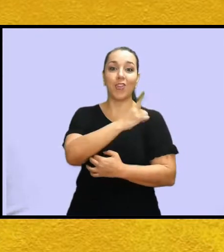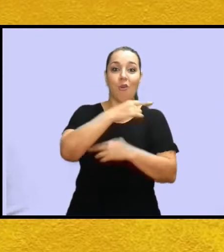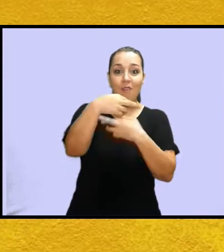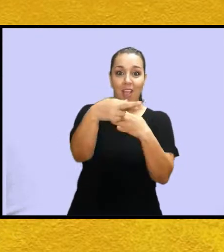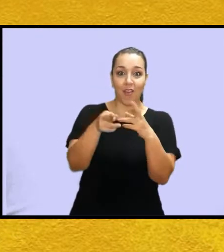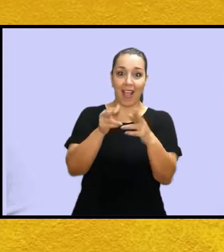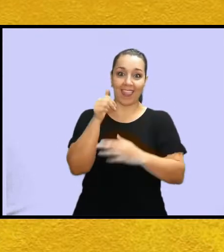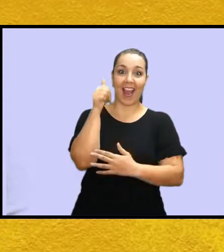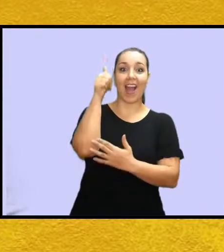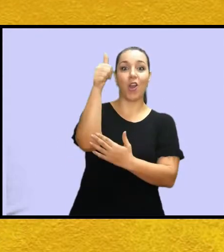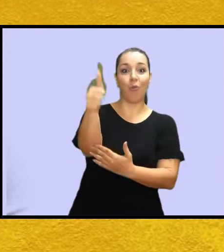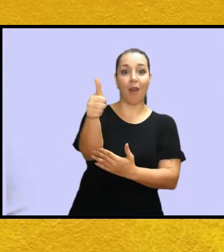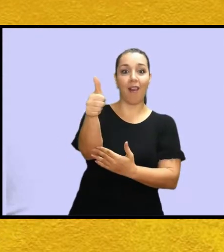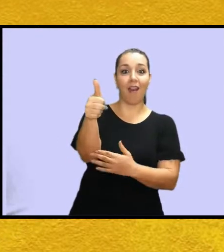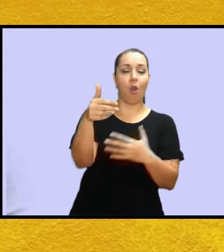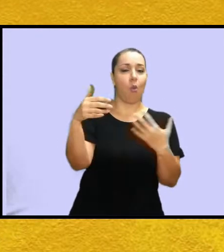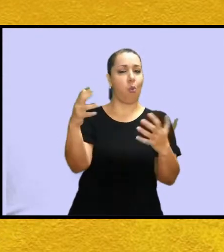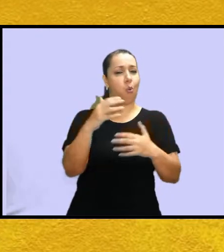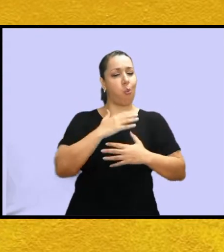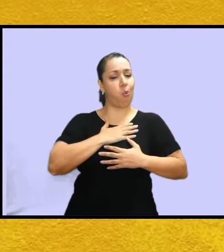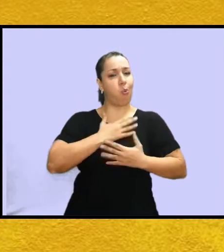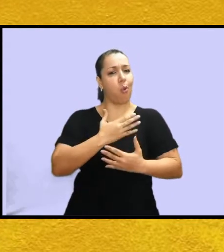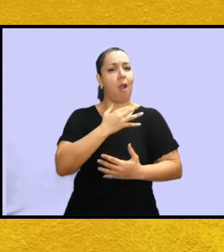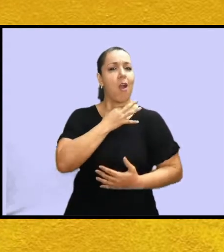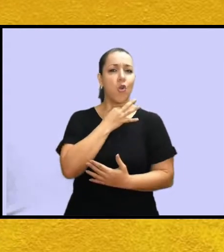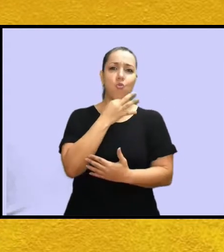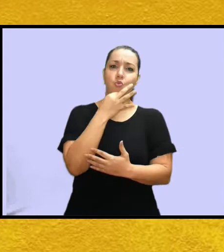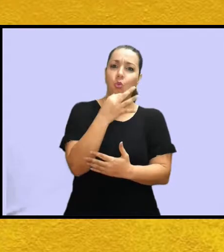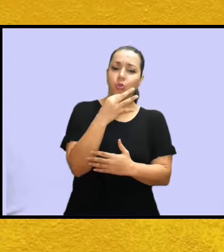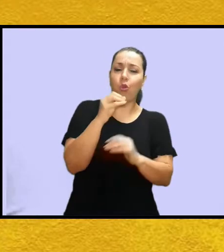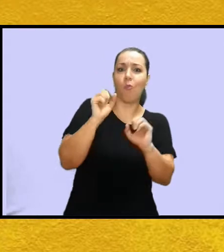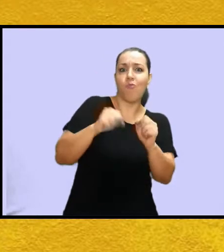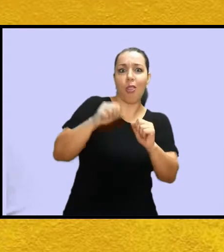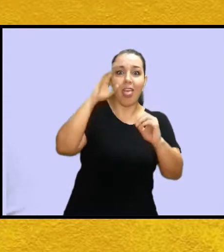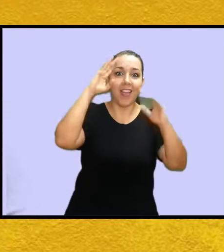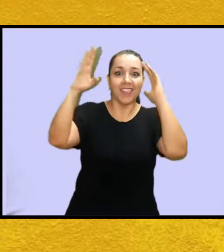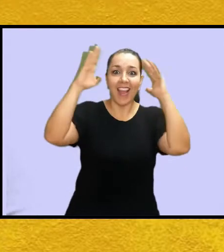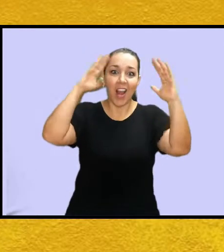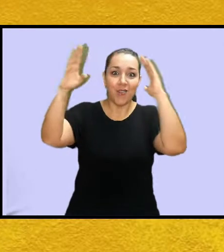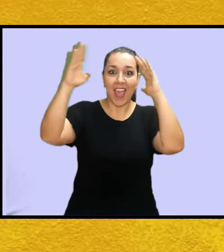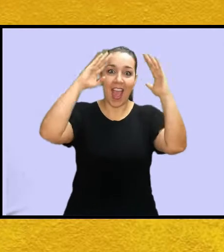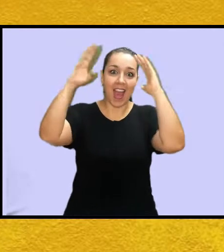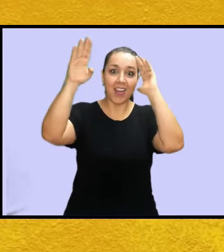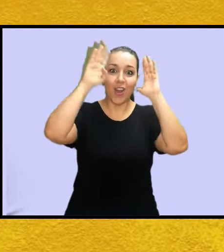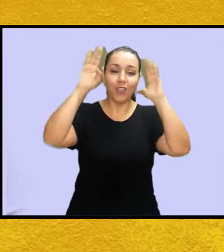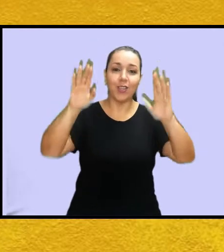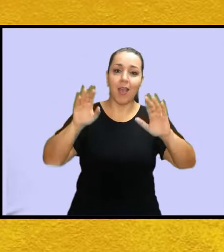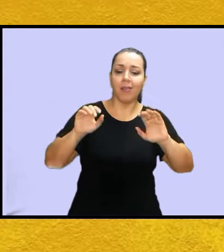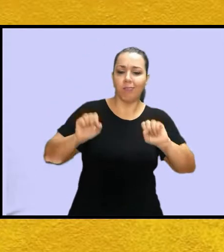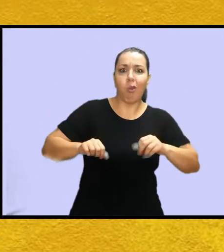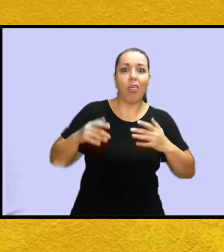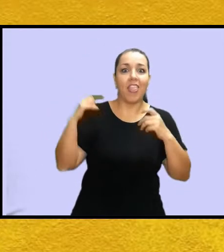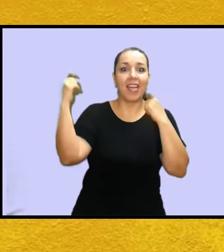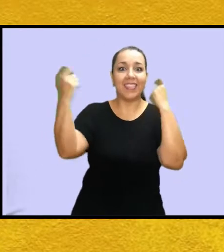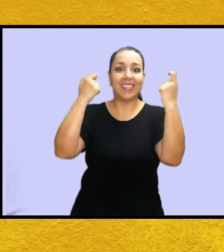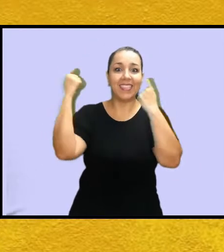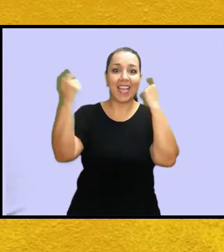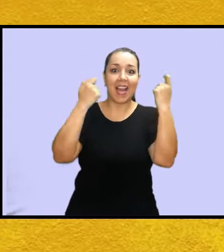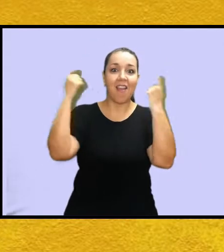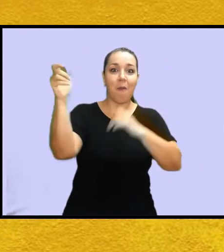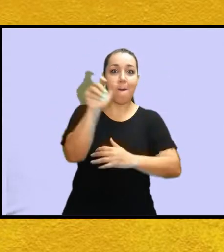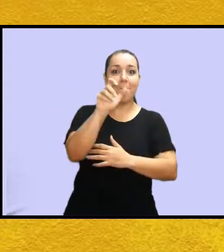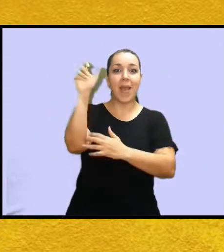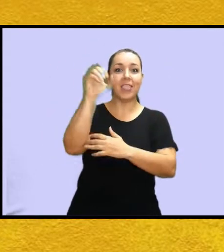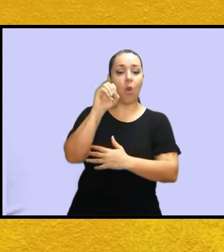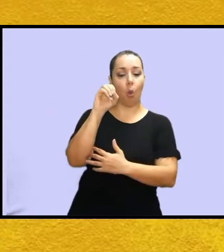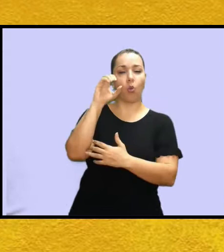Dirección Regional de Alajuela. Nuevamente, para mí es un gusto, un placer poder saludarlos y poder celebrar en este